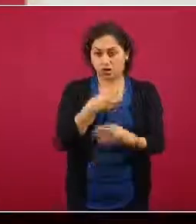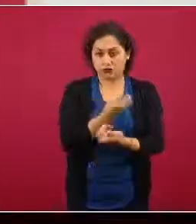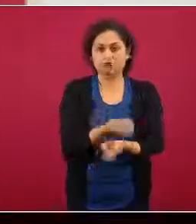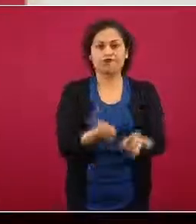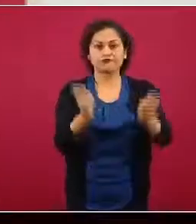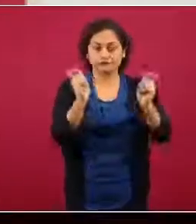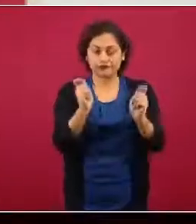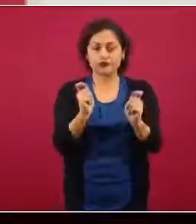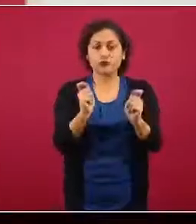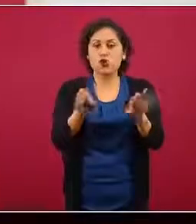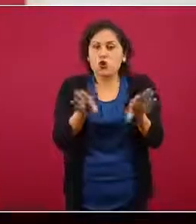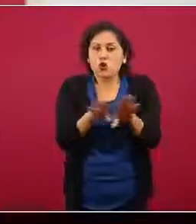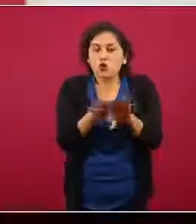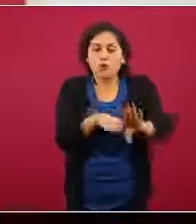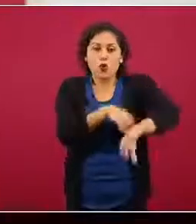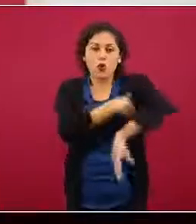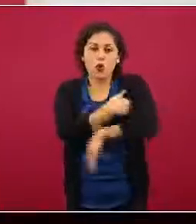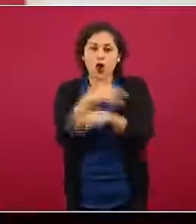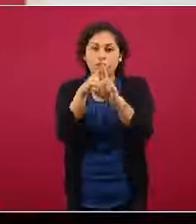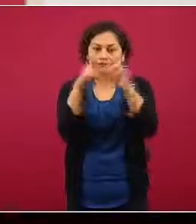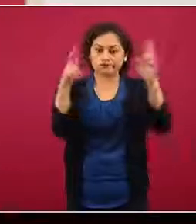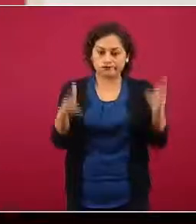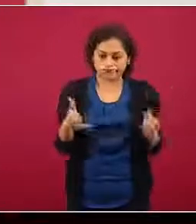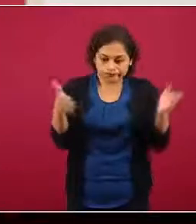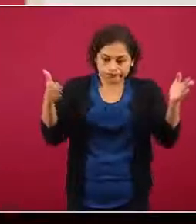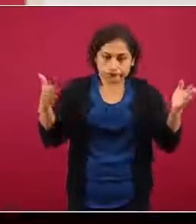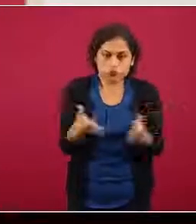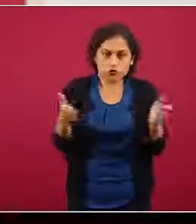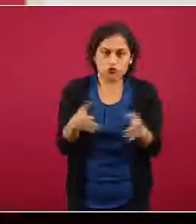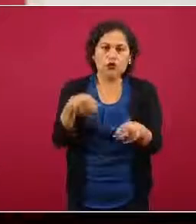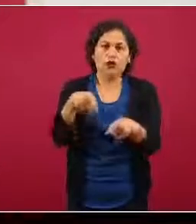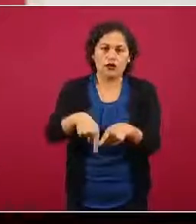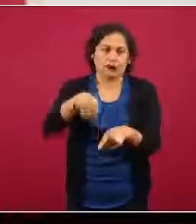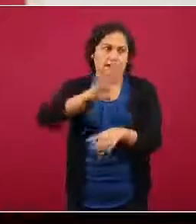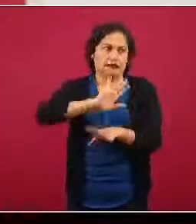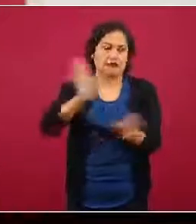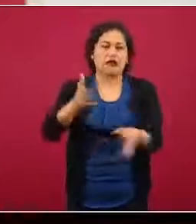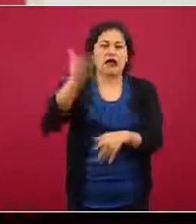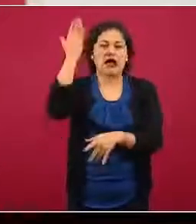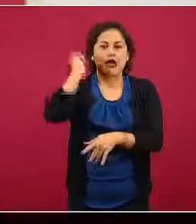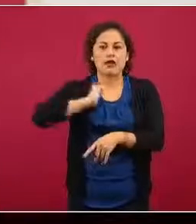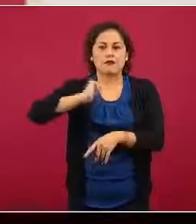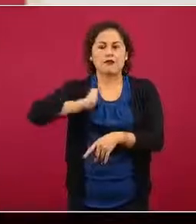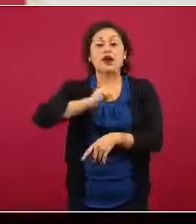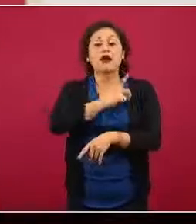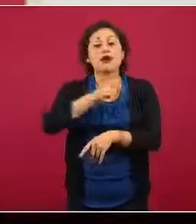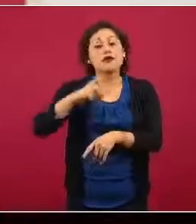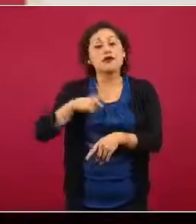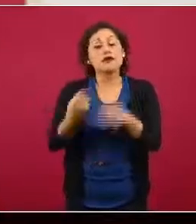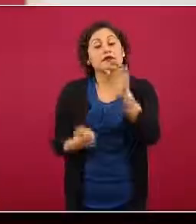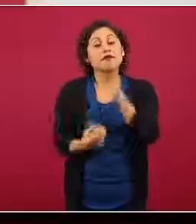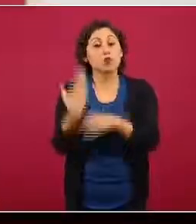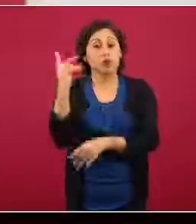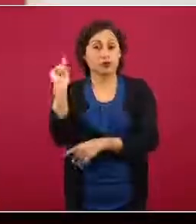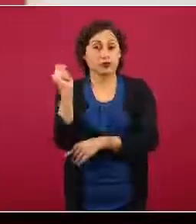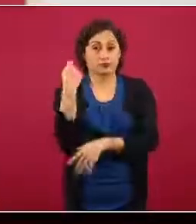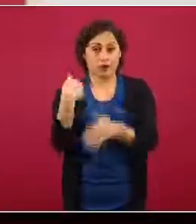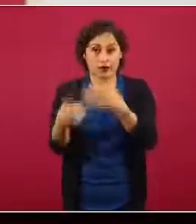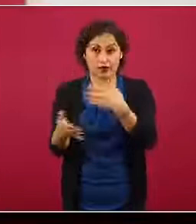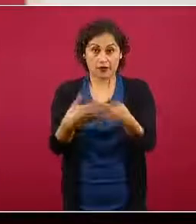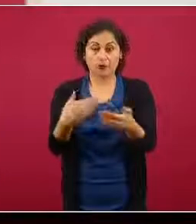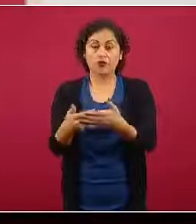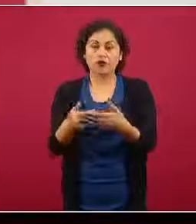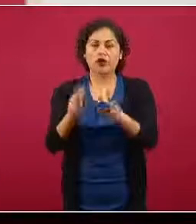la red de frío ya era una red de frío vieja que se tenía que actualizar, que se hizo